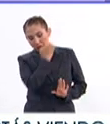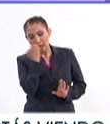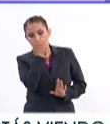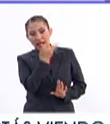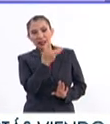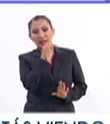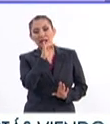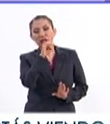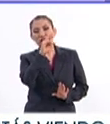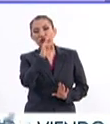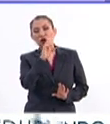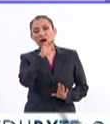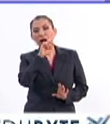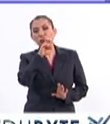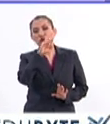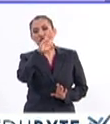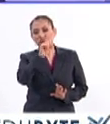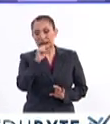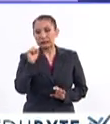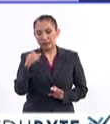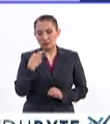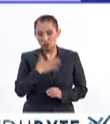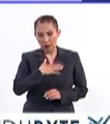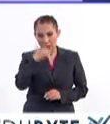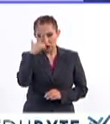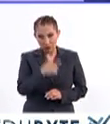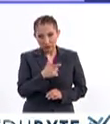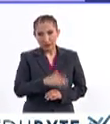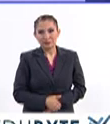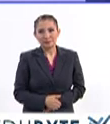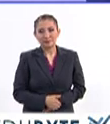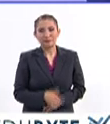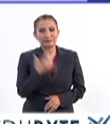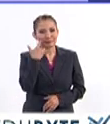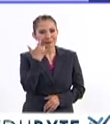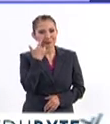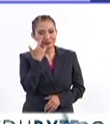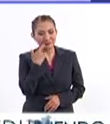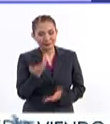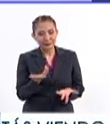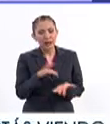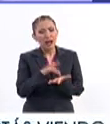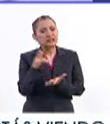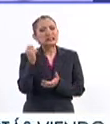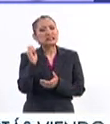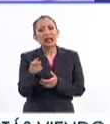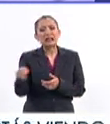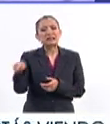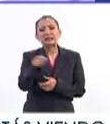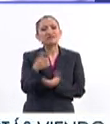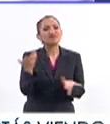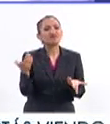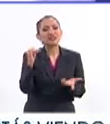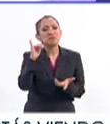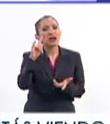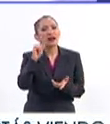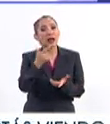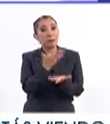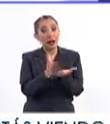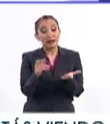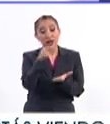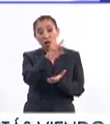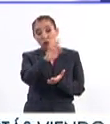de Hidrocarburos. ¿Así es, doctor? Sí, claro que sí. Buenas Bienvenido, noches, doctor. Enrique. A tus órdenes. Muchas gracias. Bueno, ¿qué significa esto para el Poli,